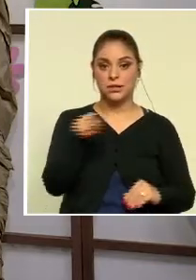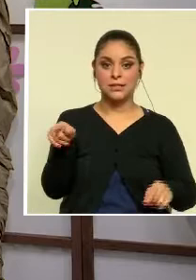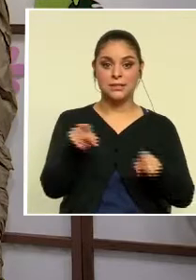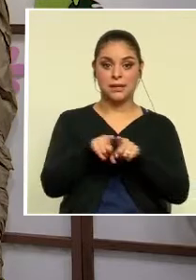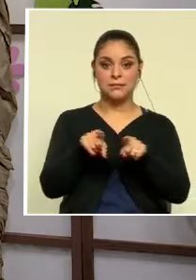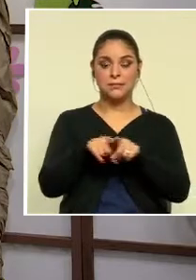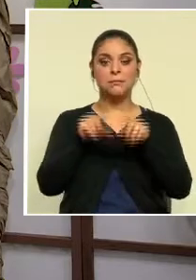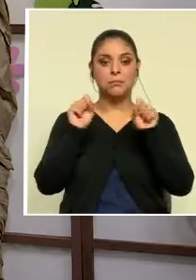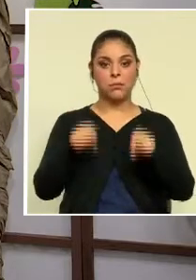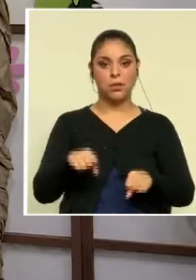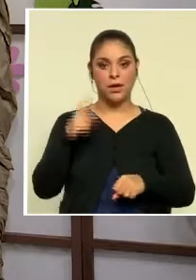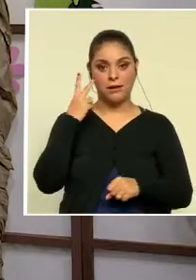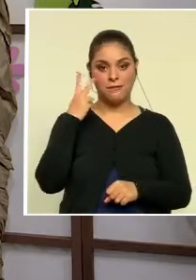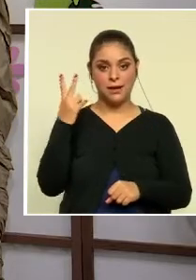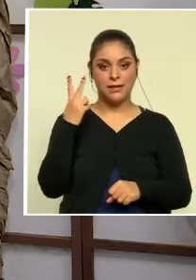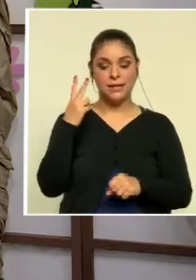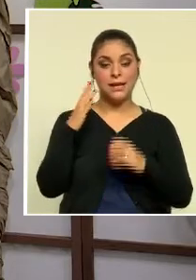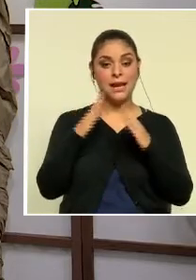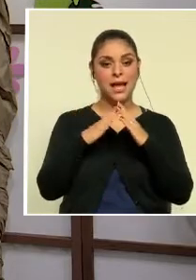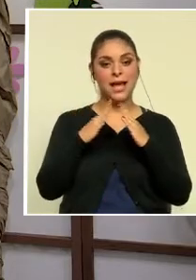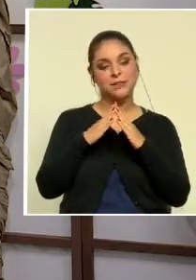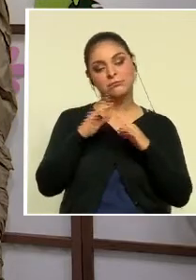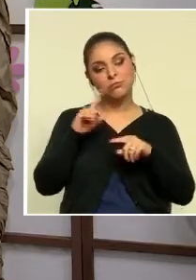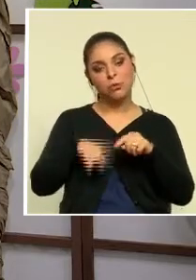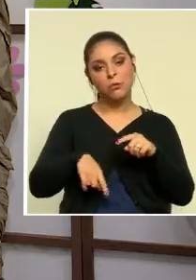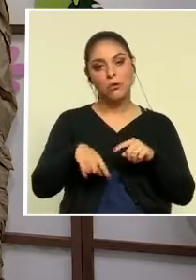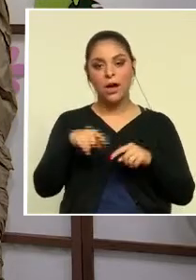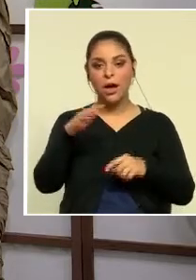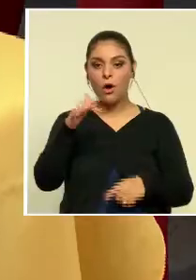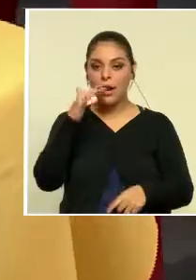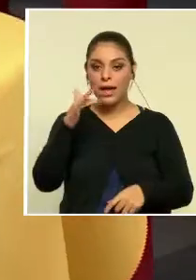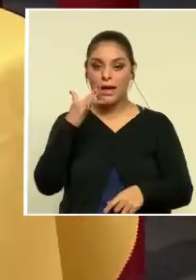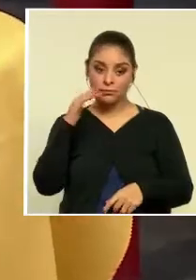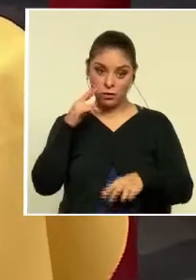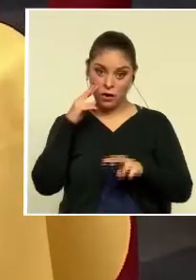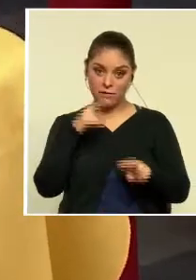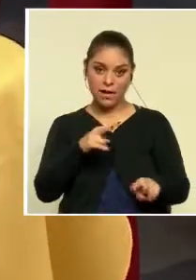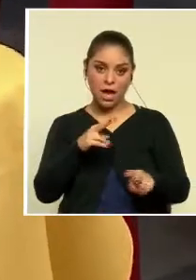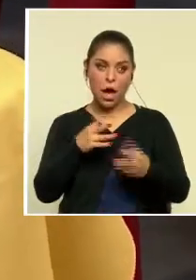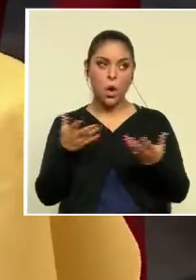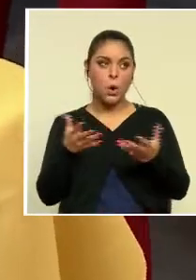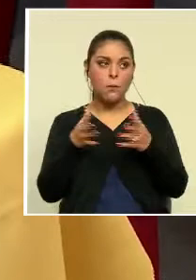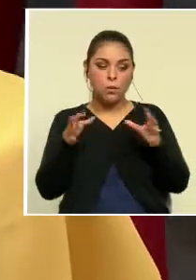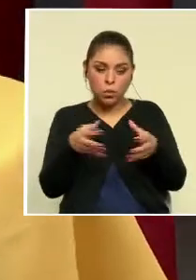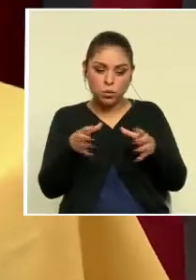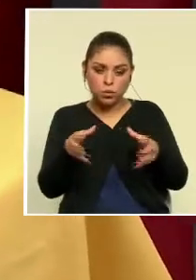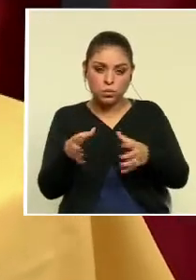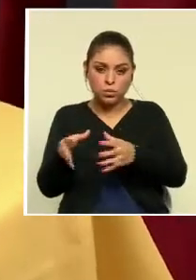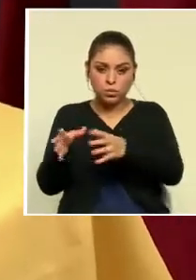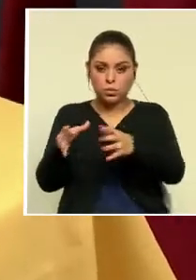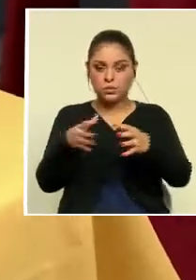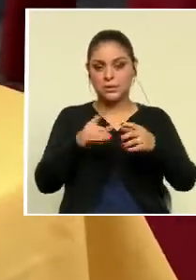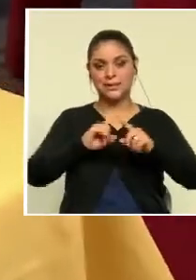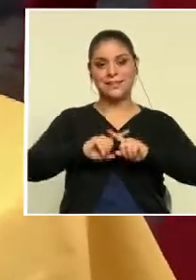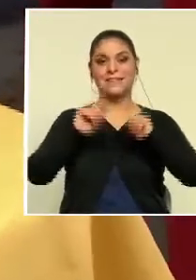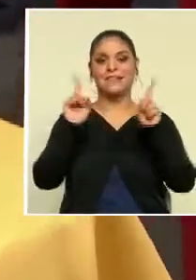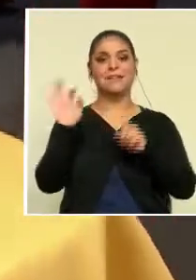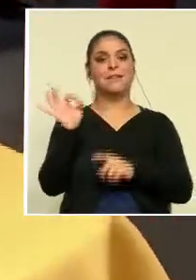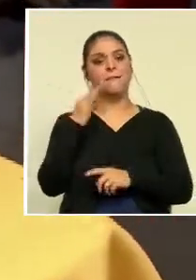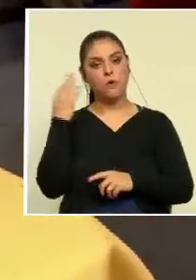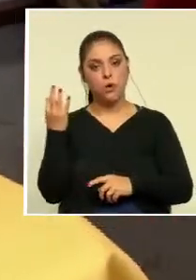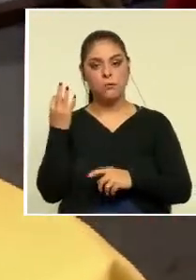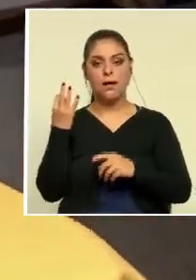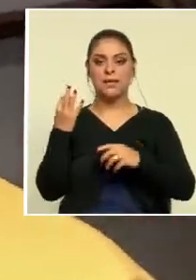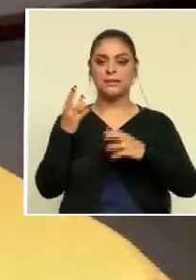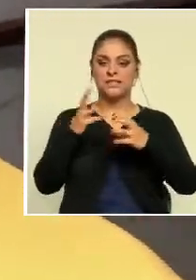observar bueno en casa no podríamos leer pero si podrían ver cómo se conjuntaron diferentes formas texturas